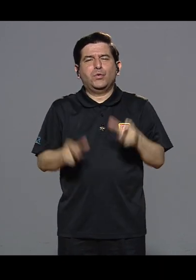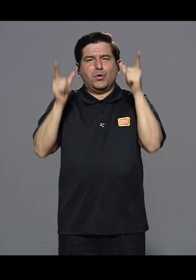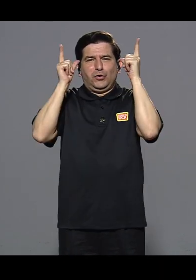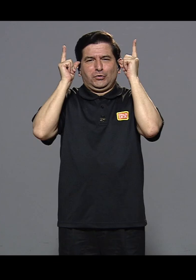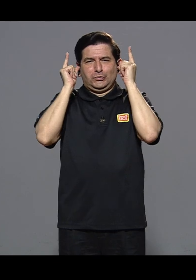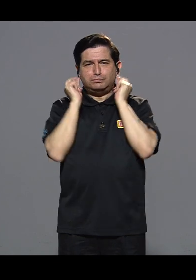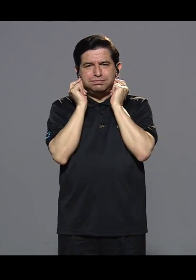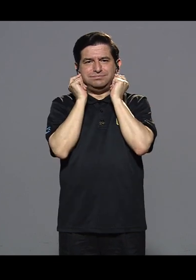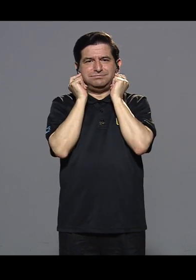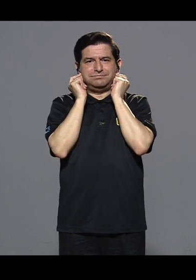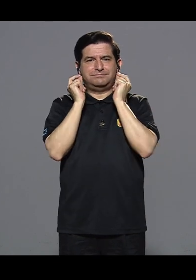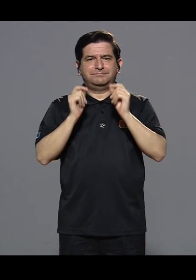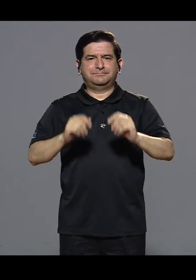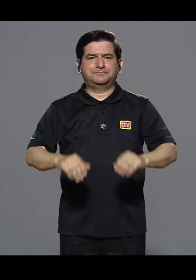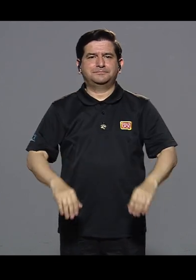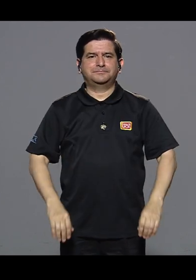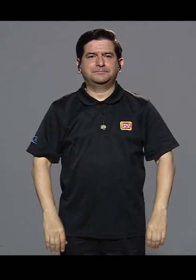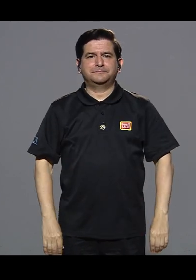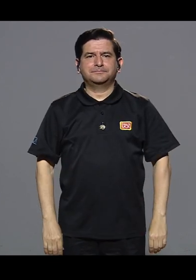sordera.